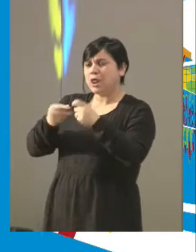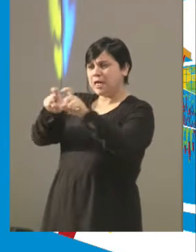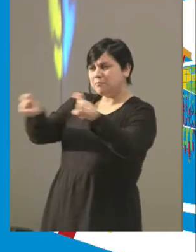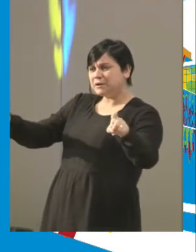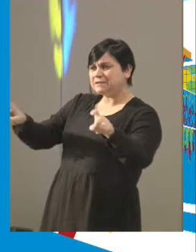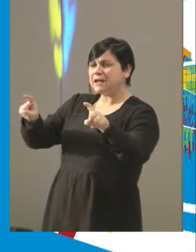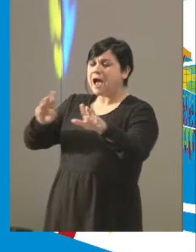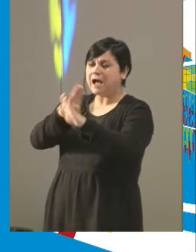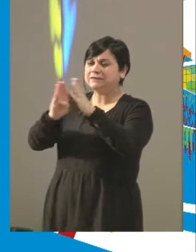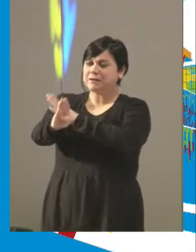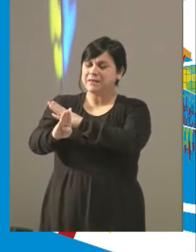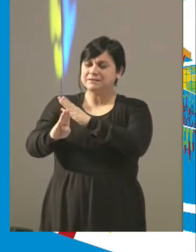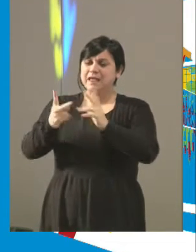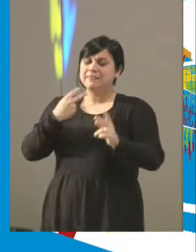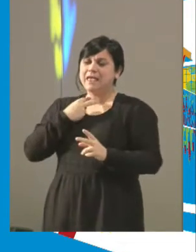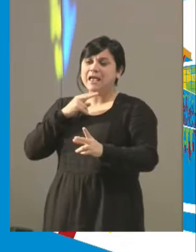través de chatbots.